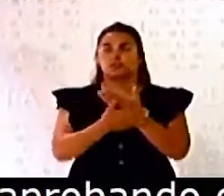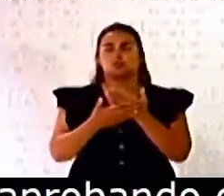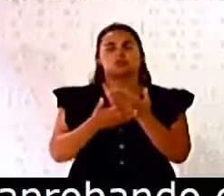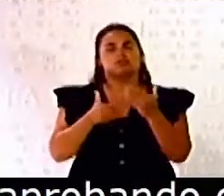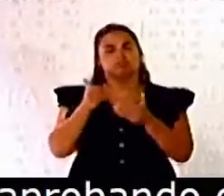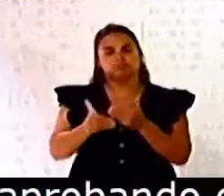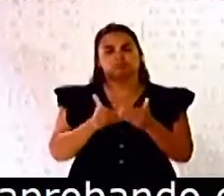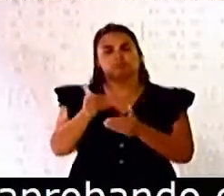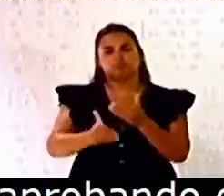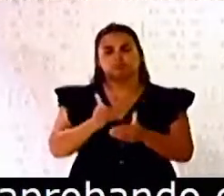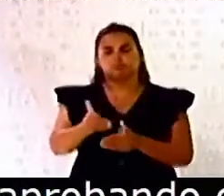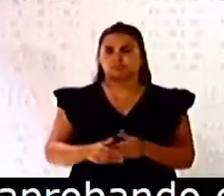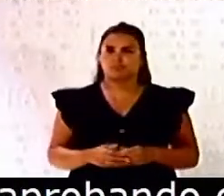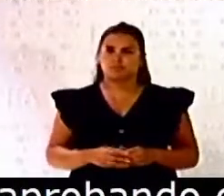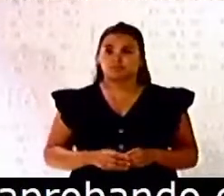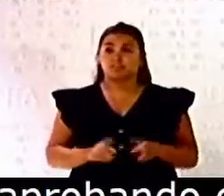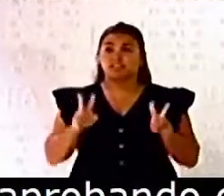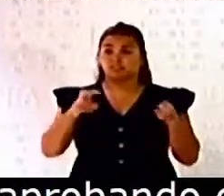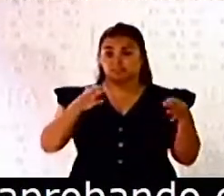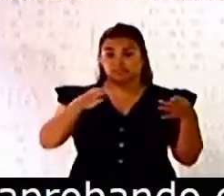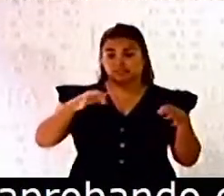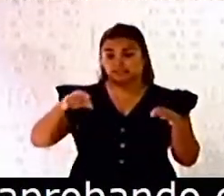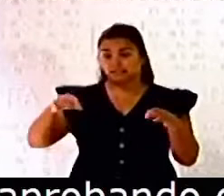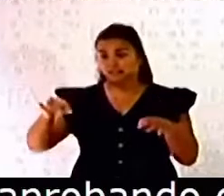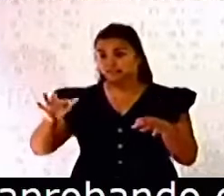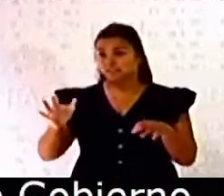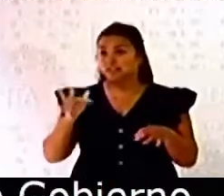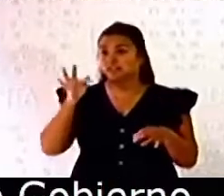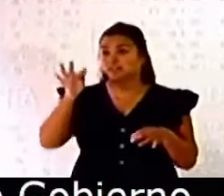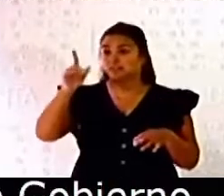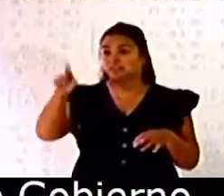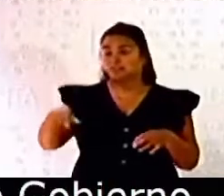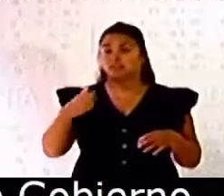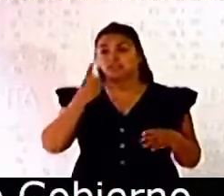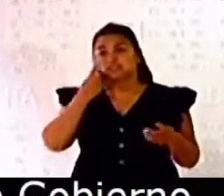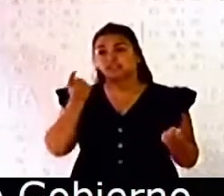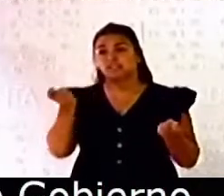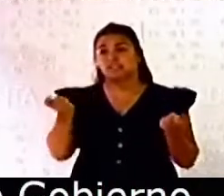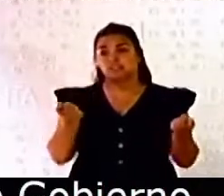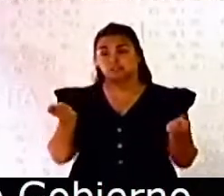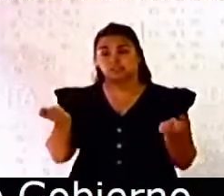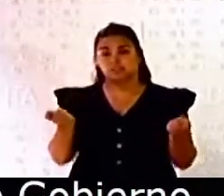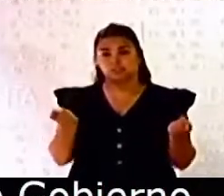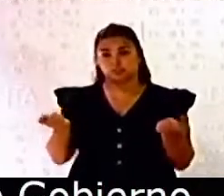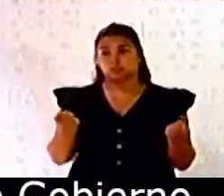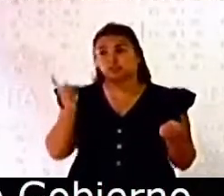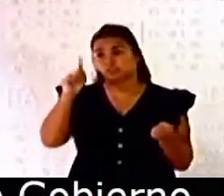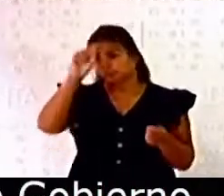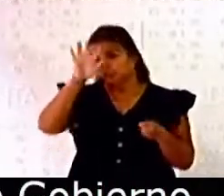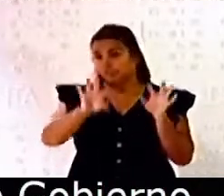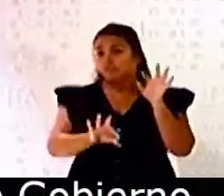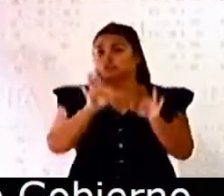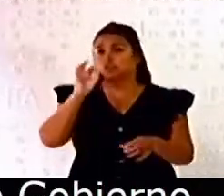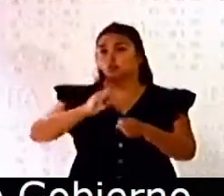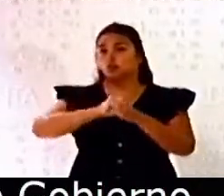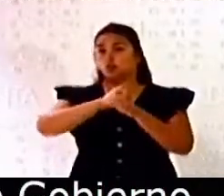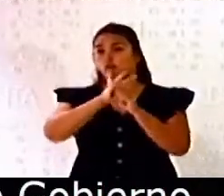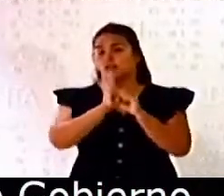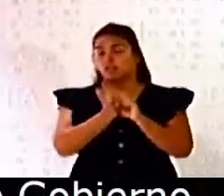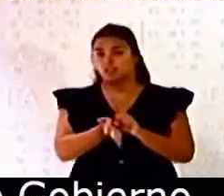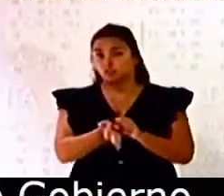Gobierno. Además de los asuntos ordinarios, en el capítulo de seguimiento y toma de decisiones de la pandemia